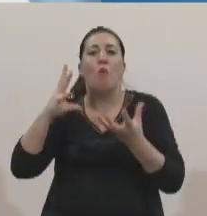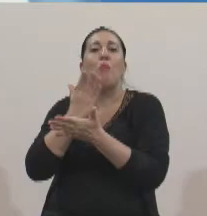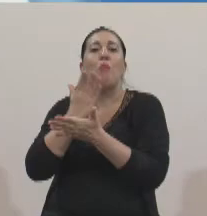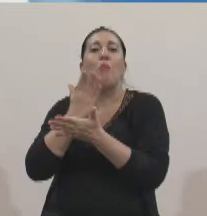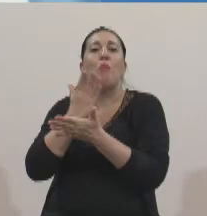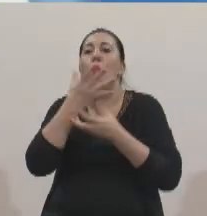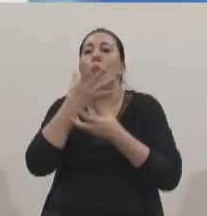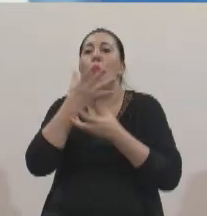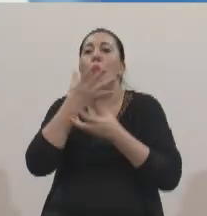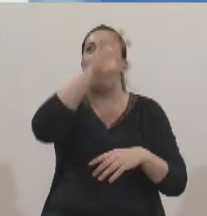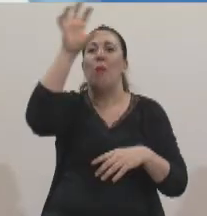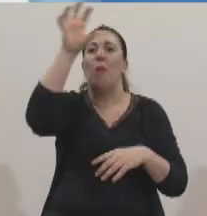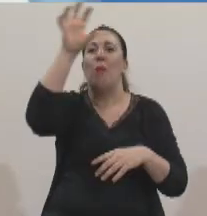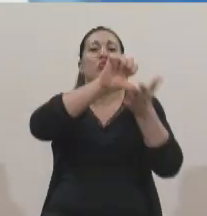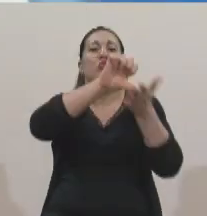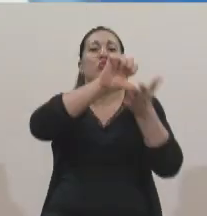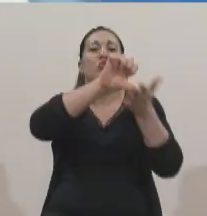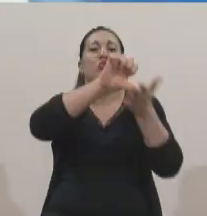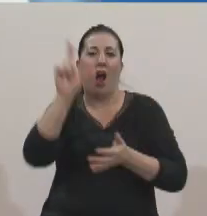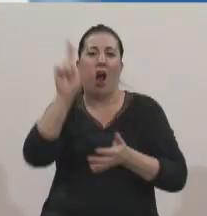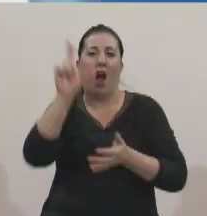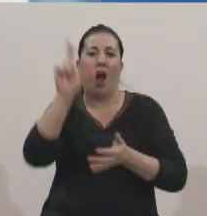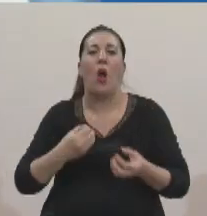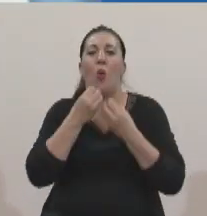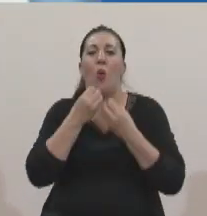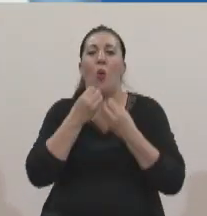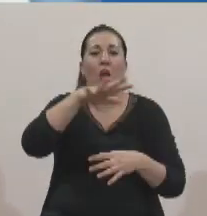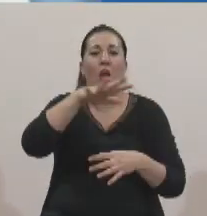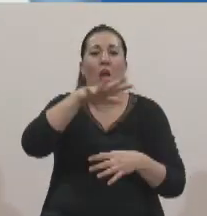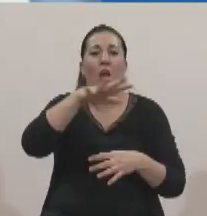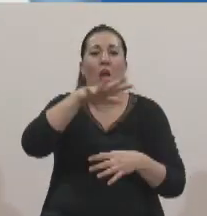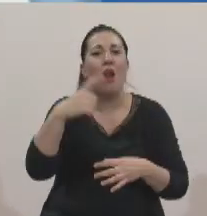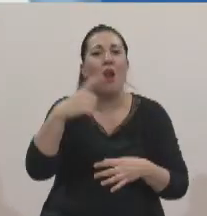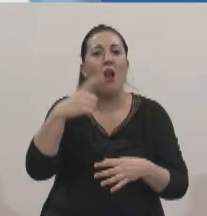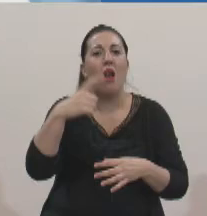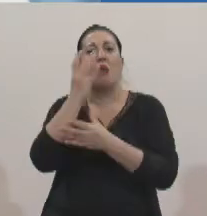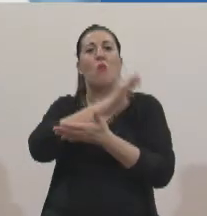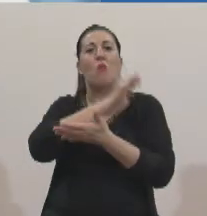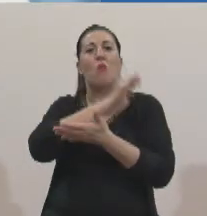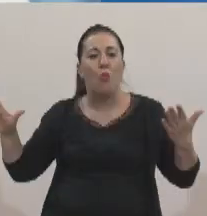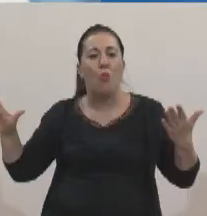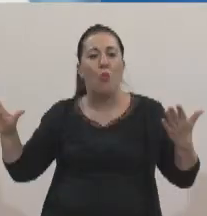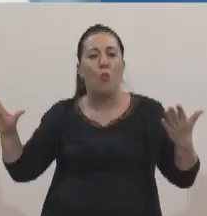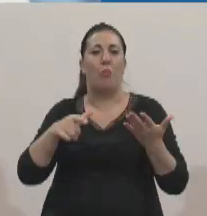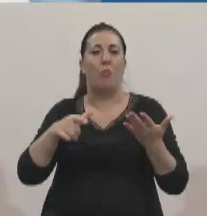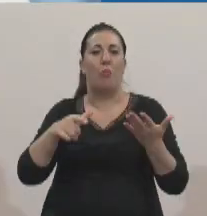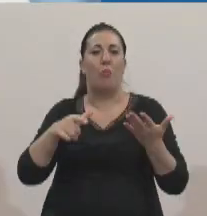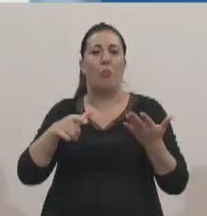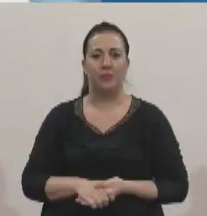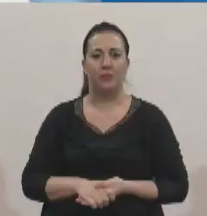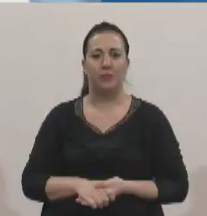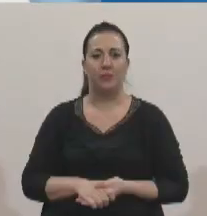país, continuando sus actividades o emprendiendo otras nuevas desde lugares alejados de los grandes centros